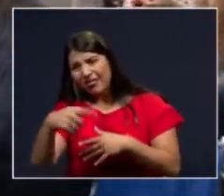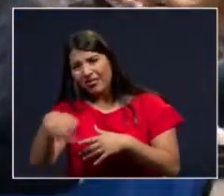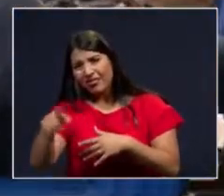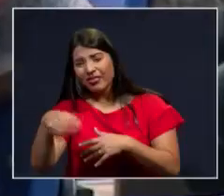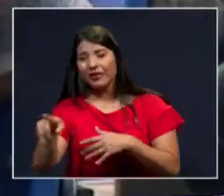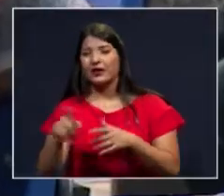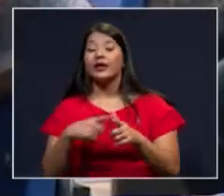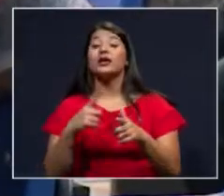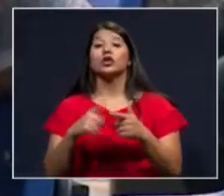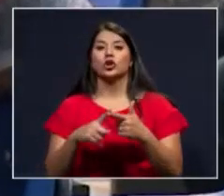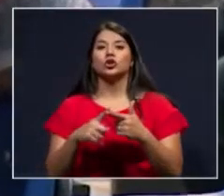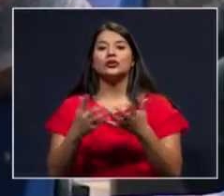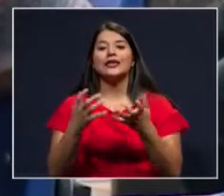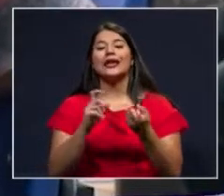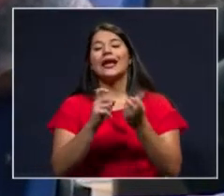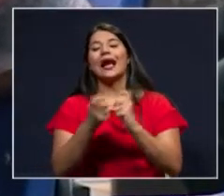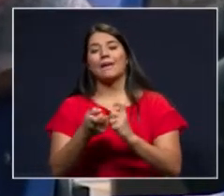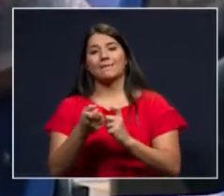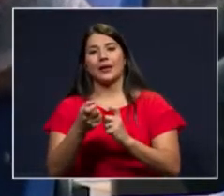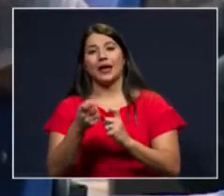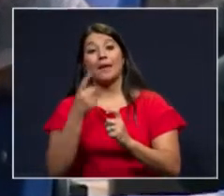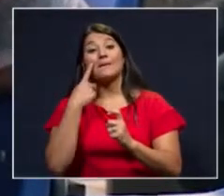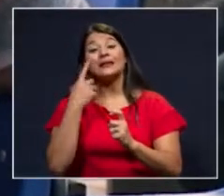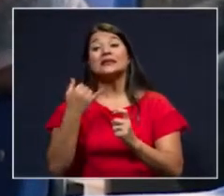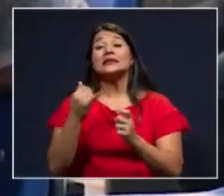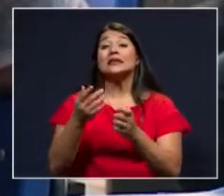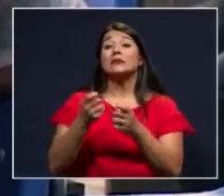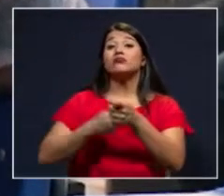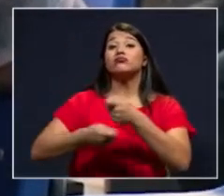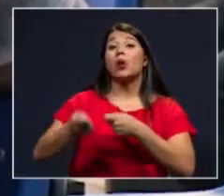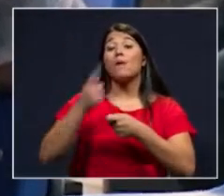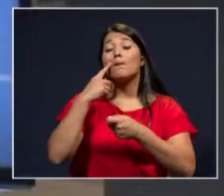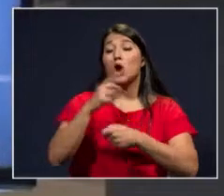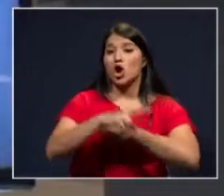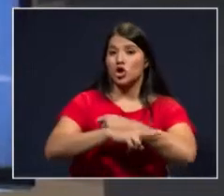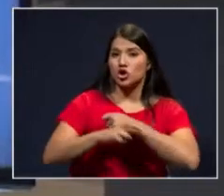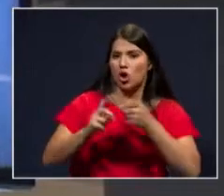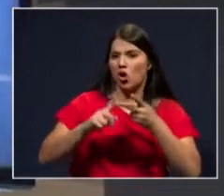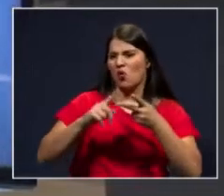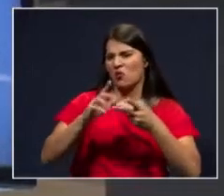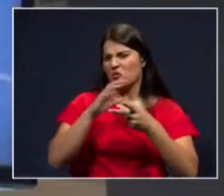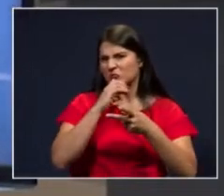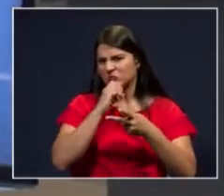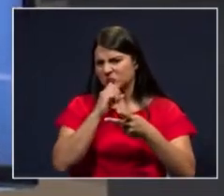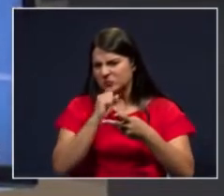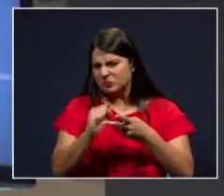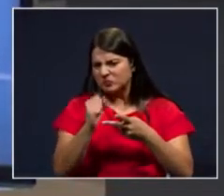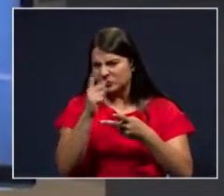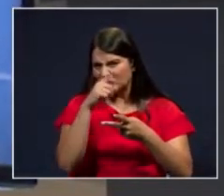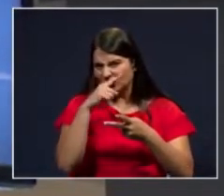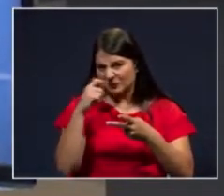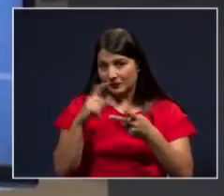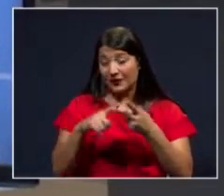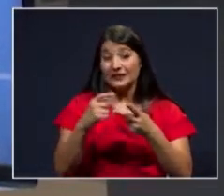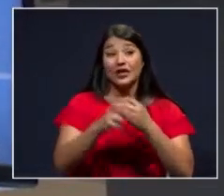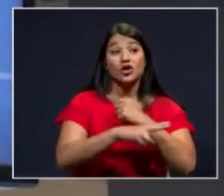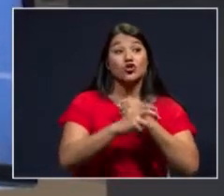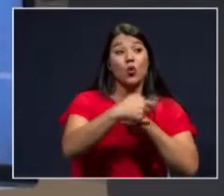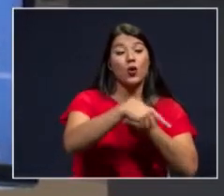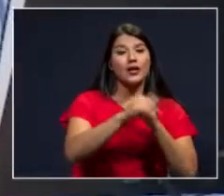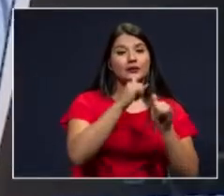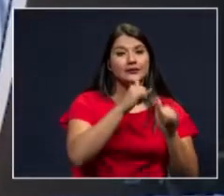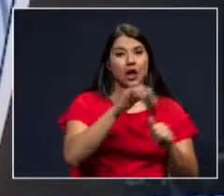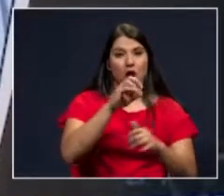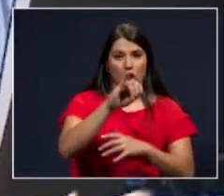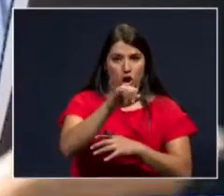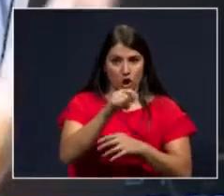por extravío, robo, deterioro o cambio de datos. En caso de robo, debe presentar copia de la denuncia ante el OIJ.